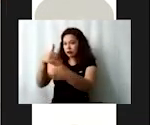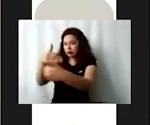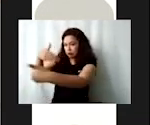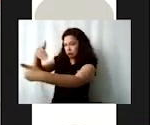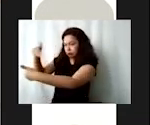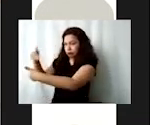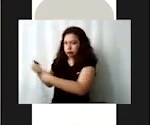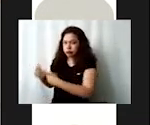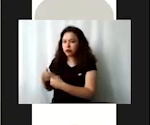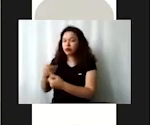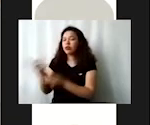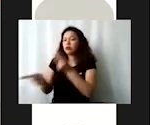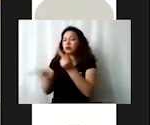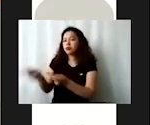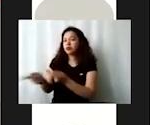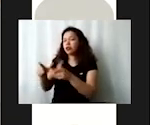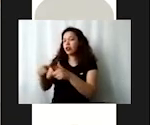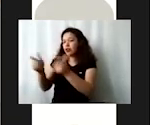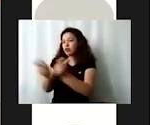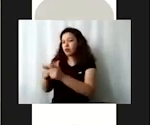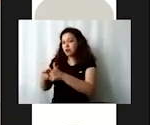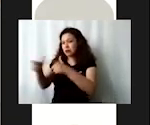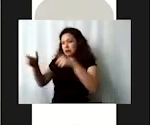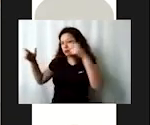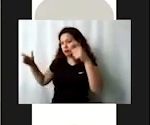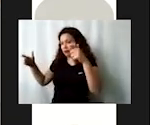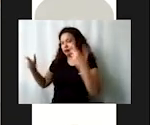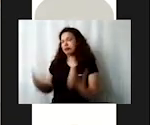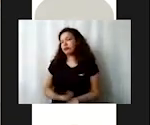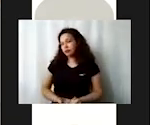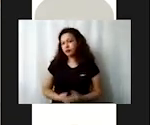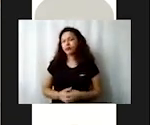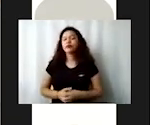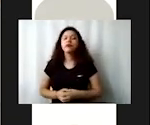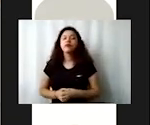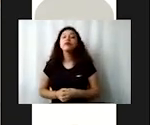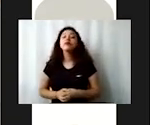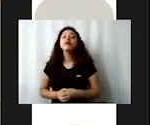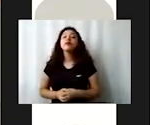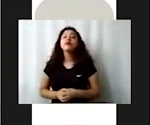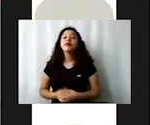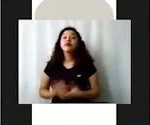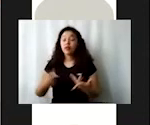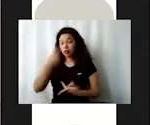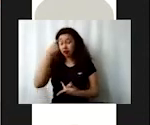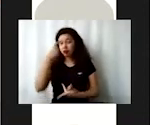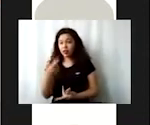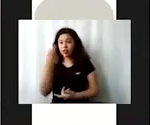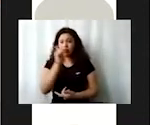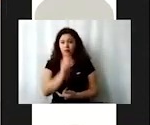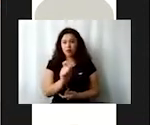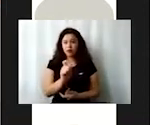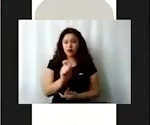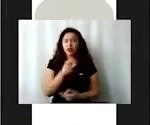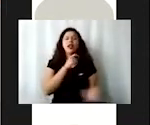su población es muy grande, ¿no? Sus colaboradores son muy grandes. El costo operacional es menor a la entrevista,